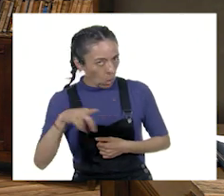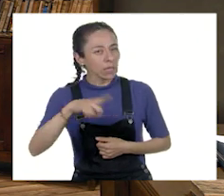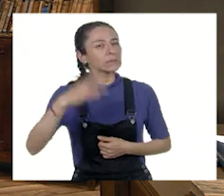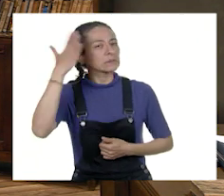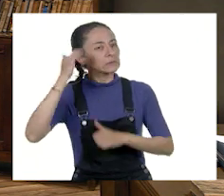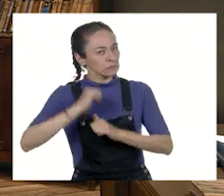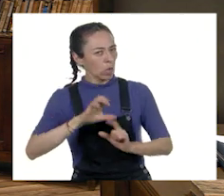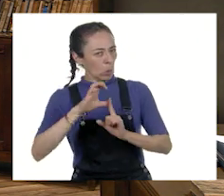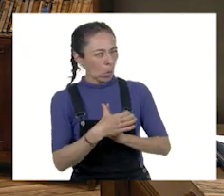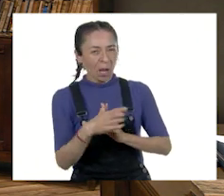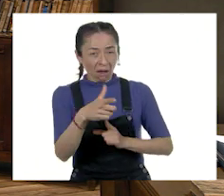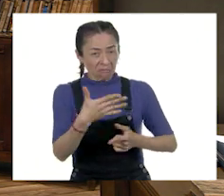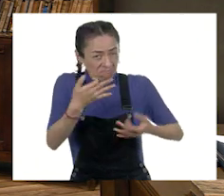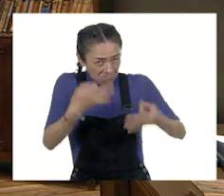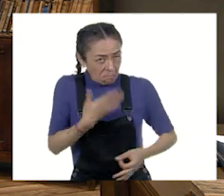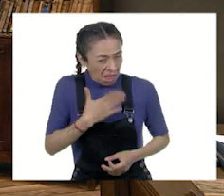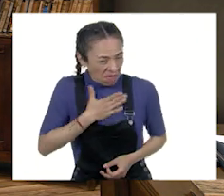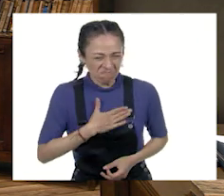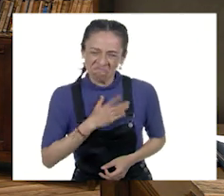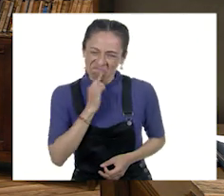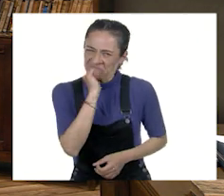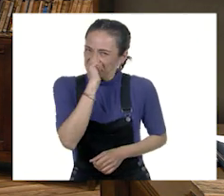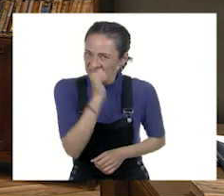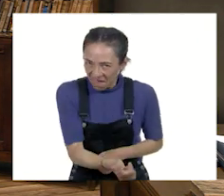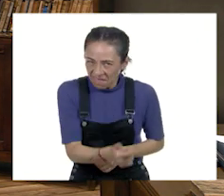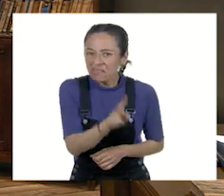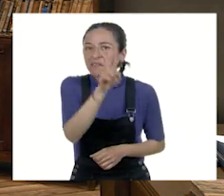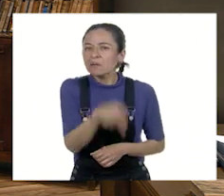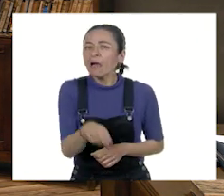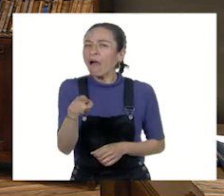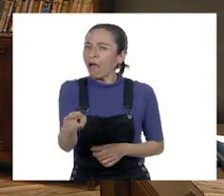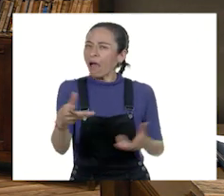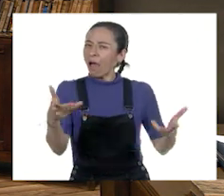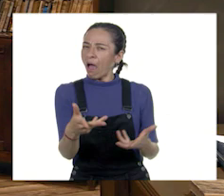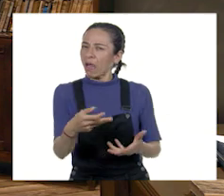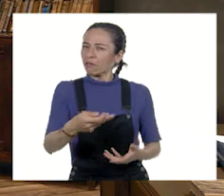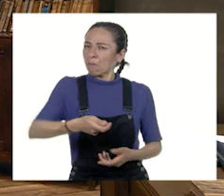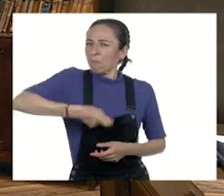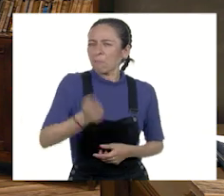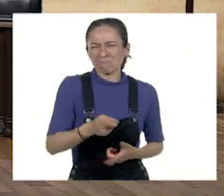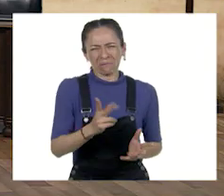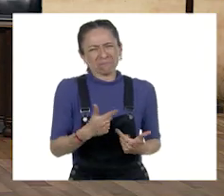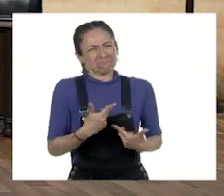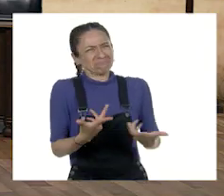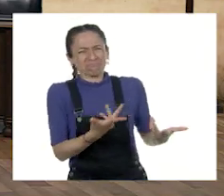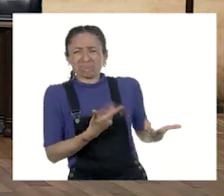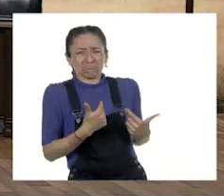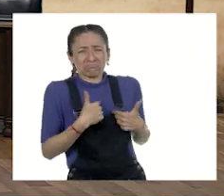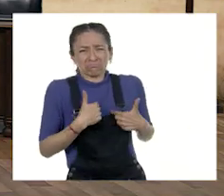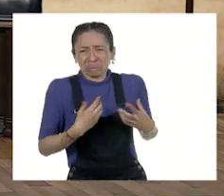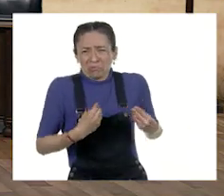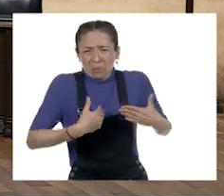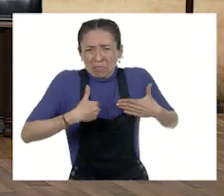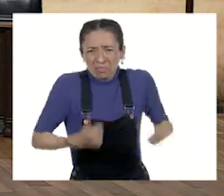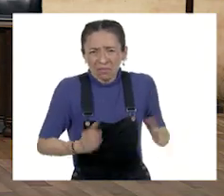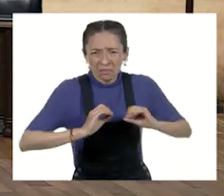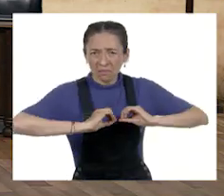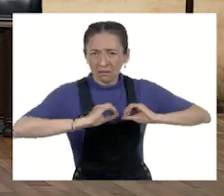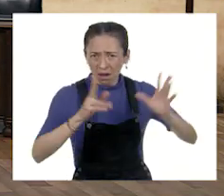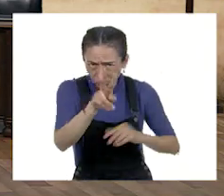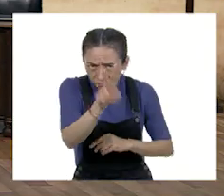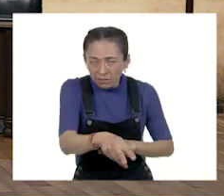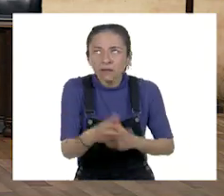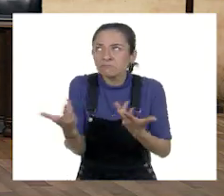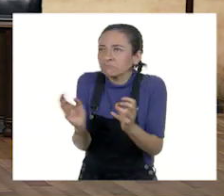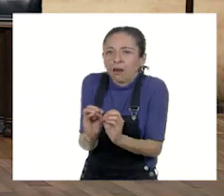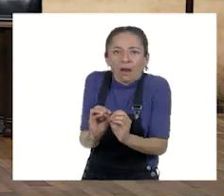en su dictamen y que han obrado con una parcialidad que yo no me sé explicar. Y claro, el diputado